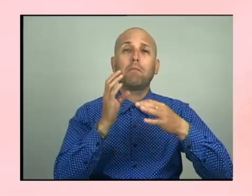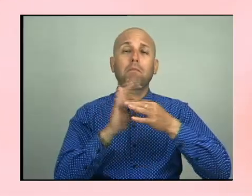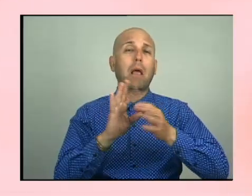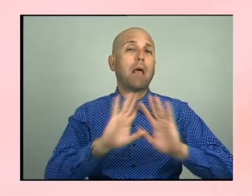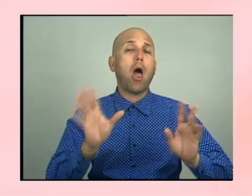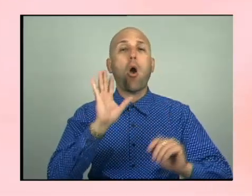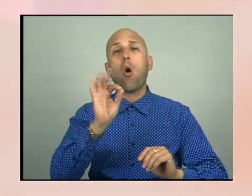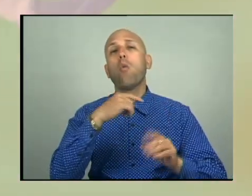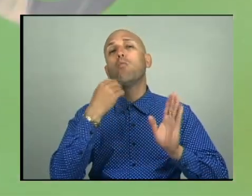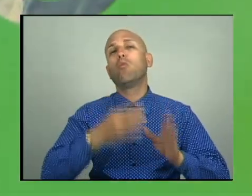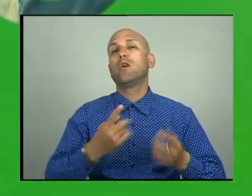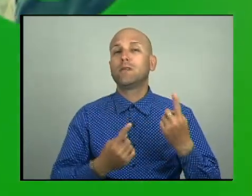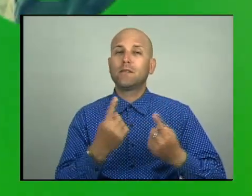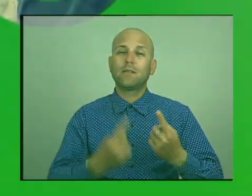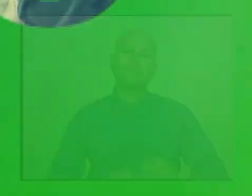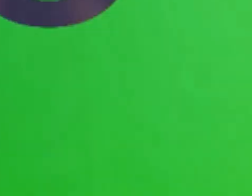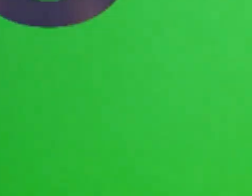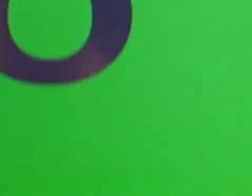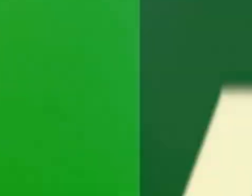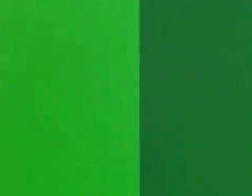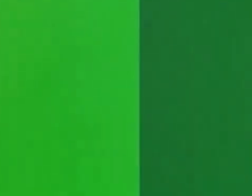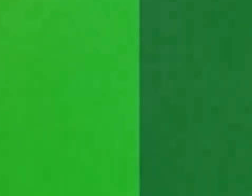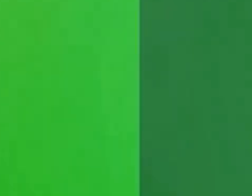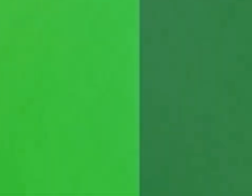de la vida.